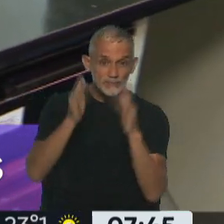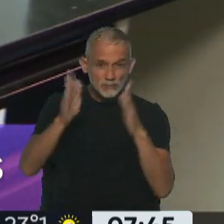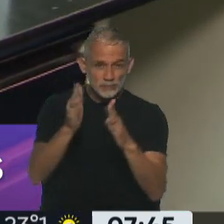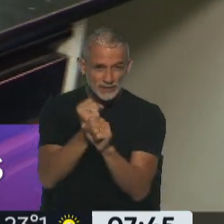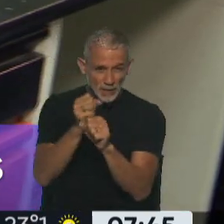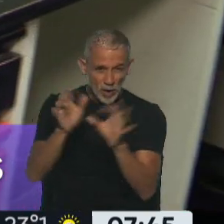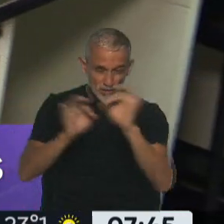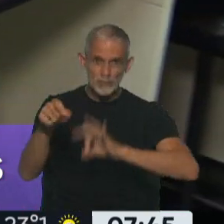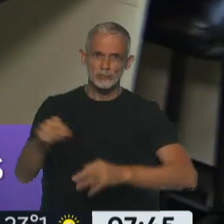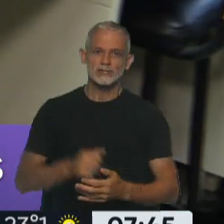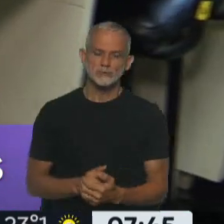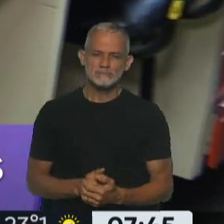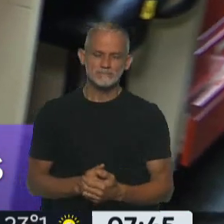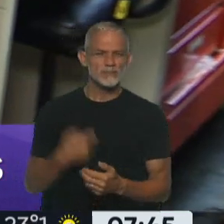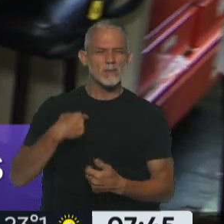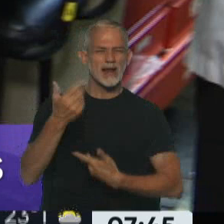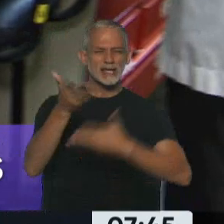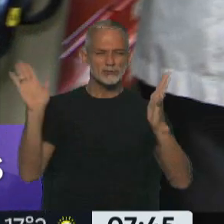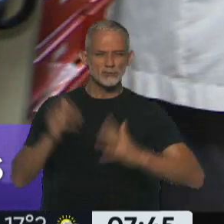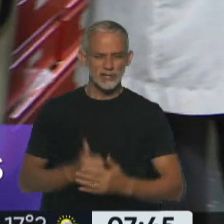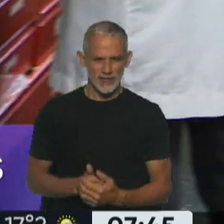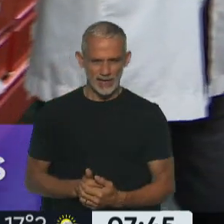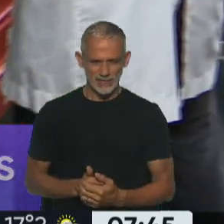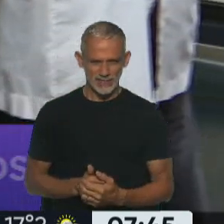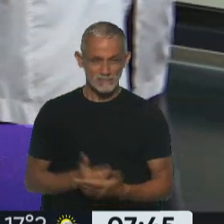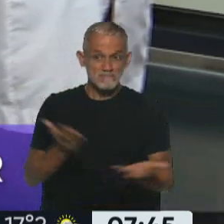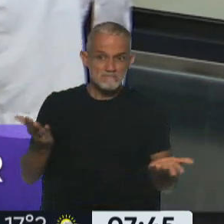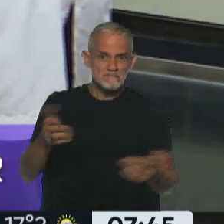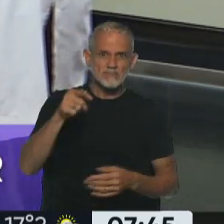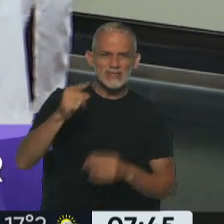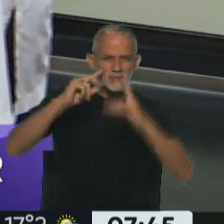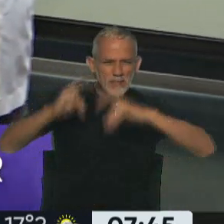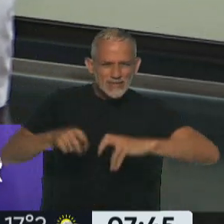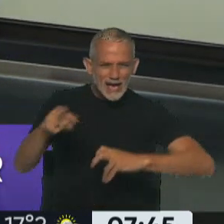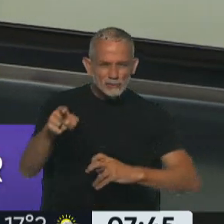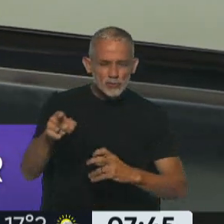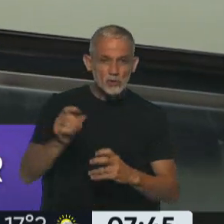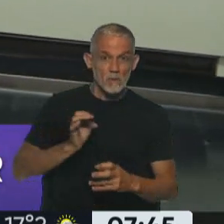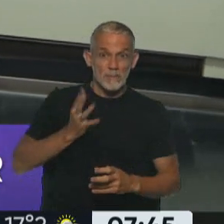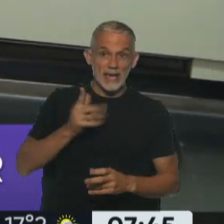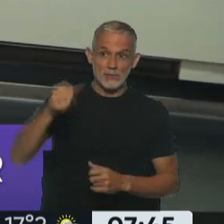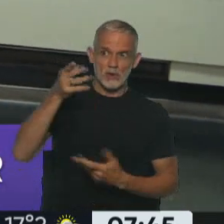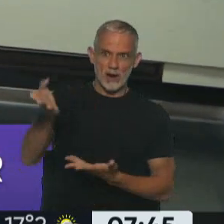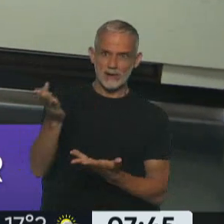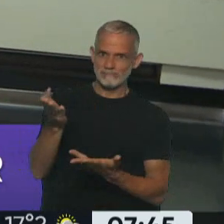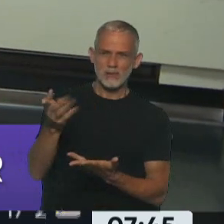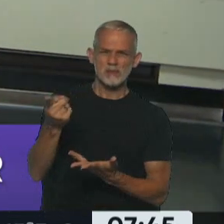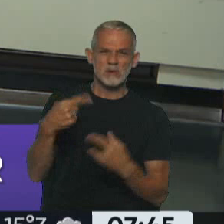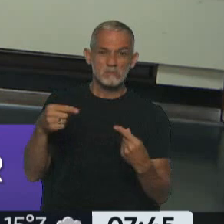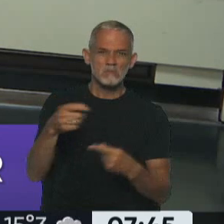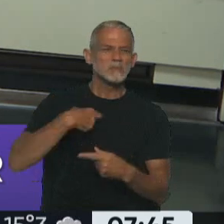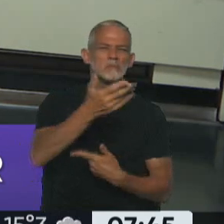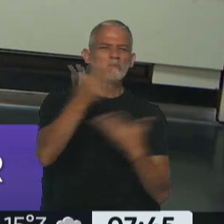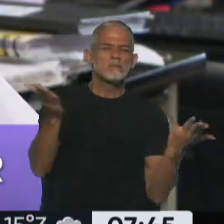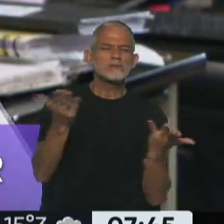bajándolo a lo que es la sociedad eh este esta investigación y este premio que ganaste básicamente En qué le sirve al